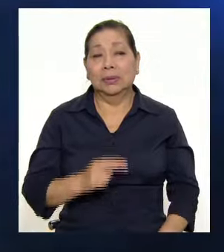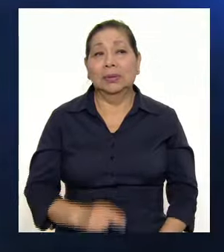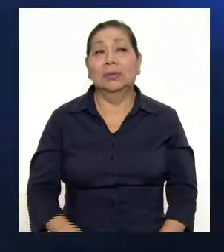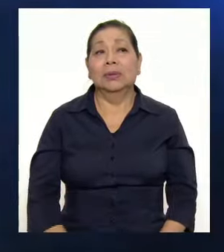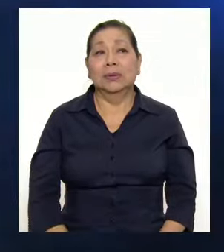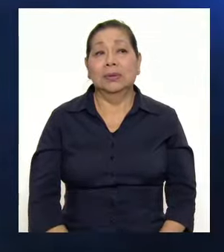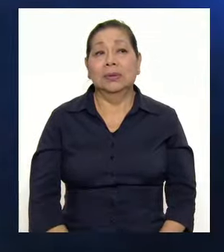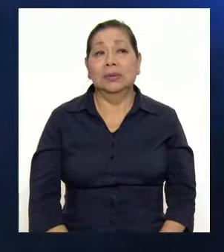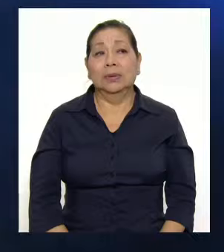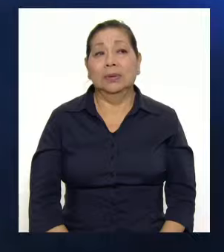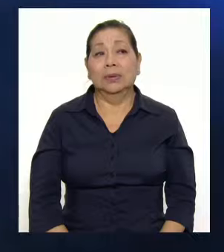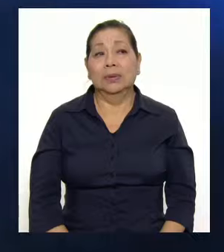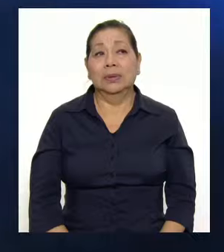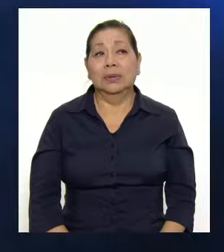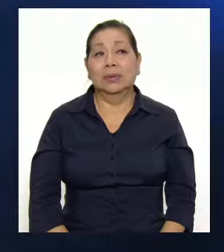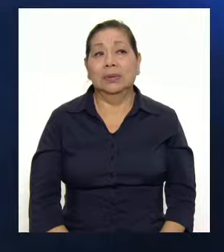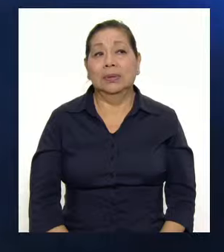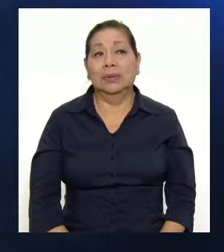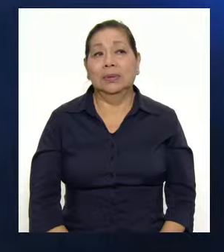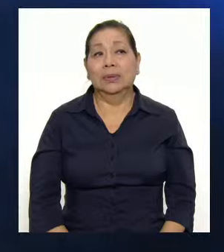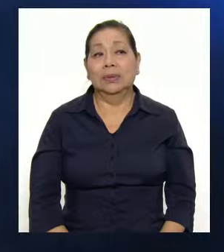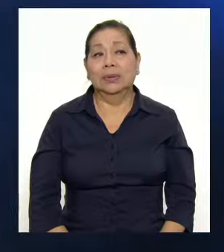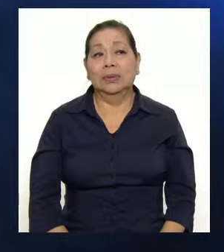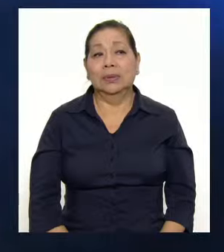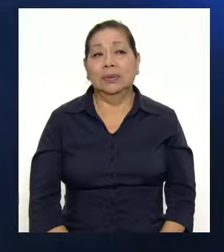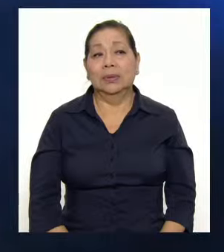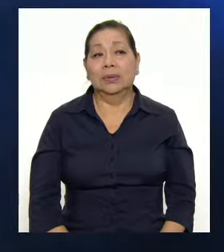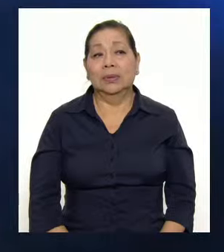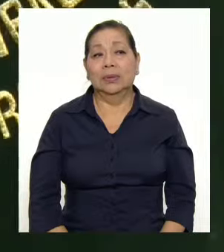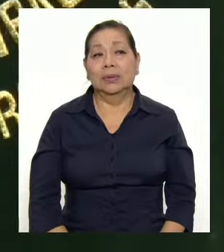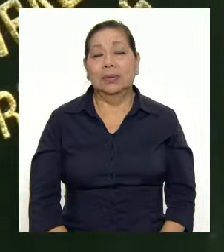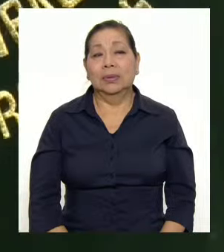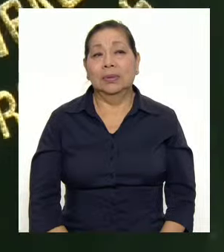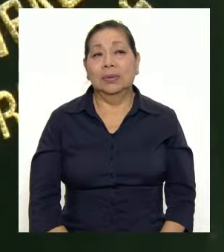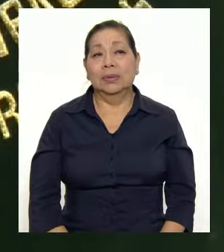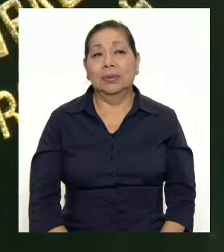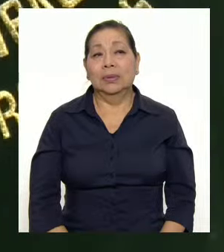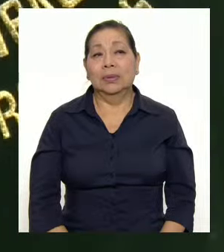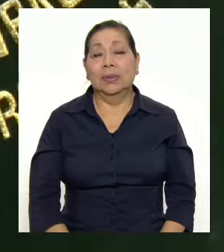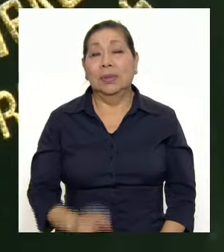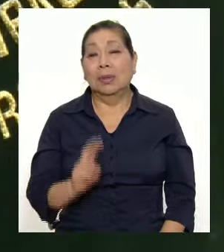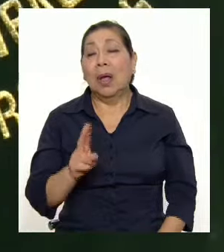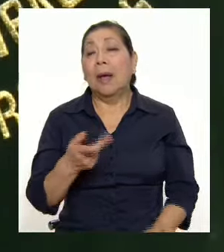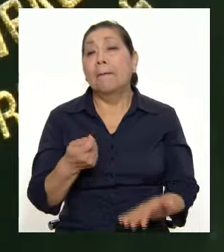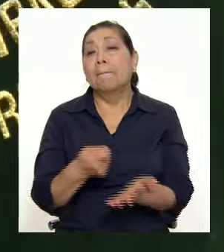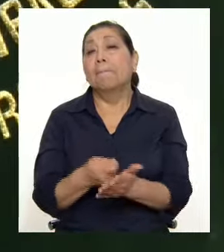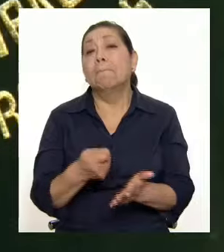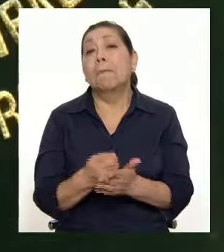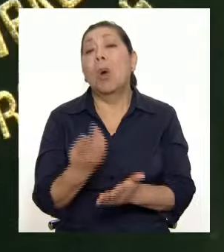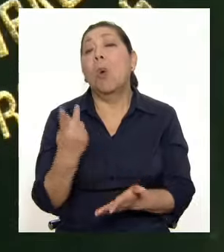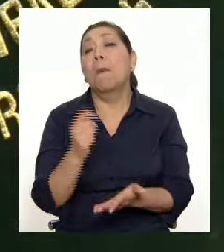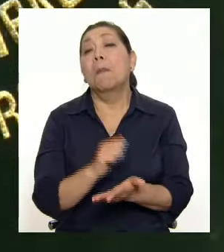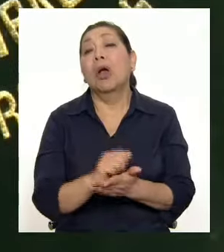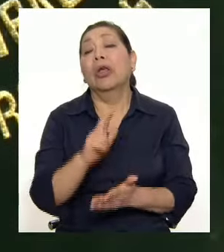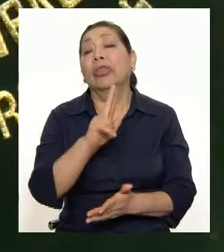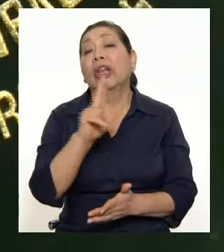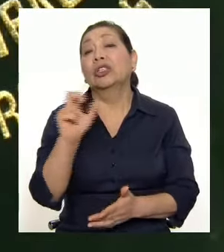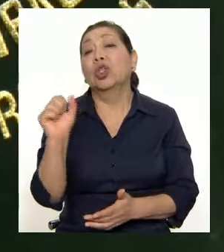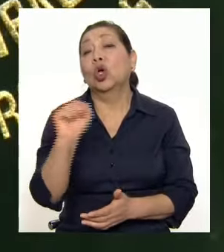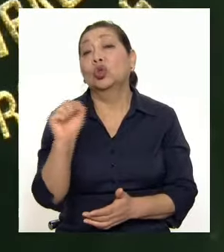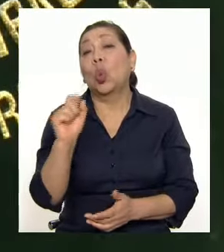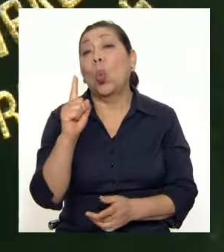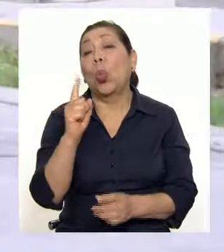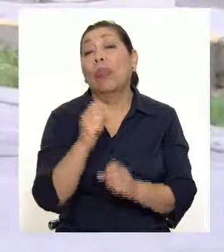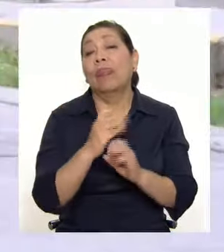sí, sácalo. ¿Tiene un cuchillo? Ya, es el único. Pedían ellos que pague un cupo mensual de 300